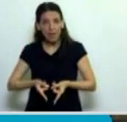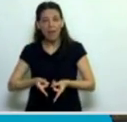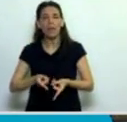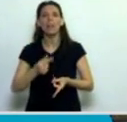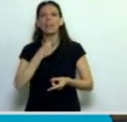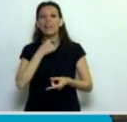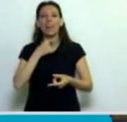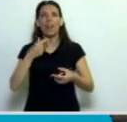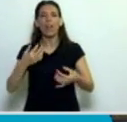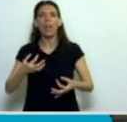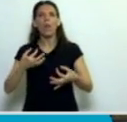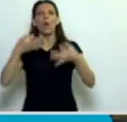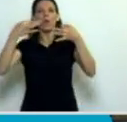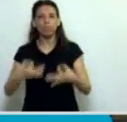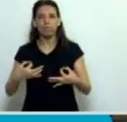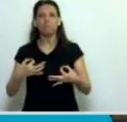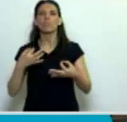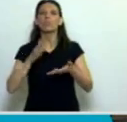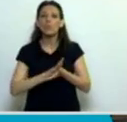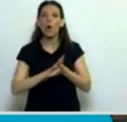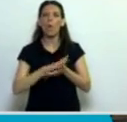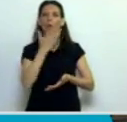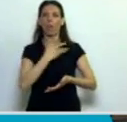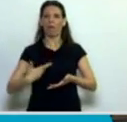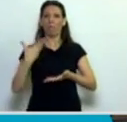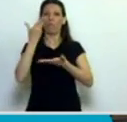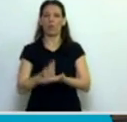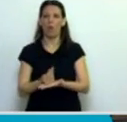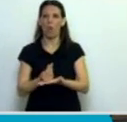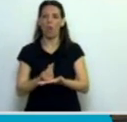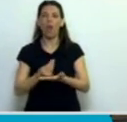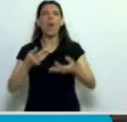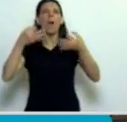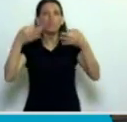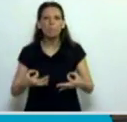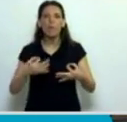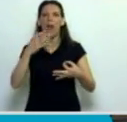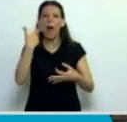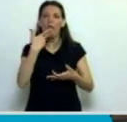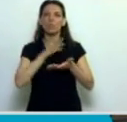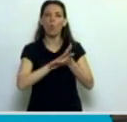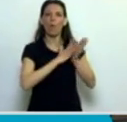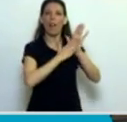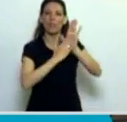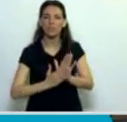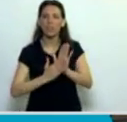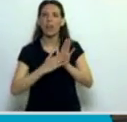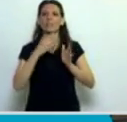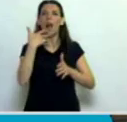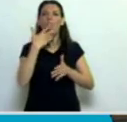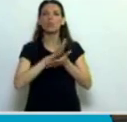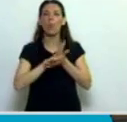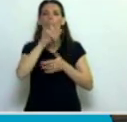rol del Estado en el sistema previsional, afirma la presencia y la garantía de que los jubilados